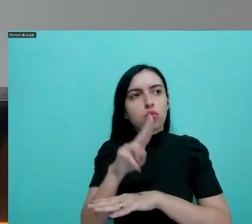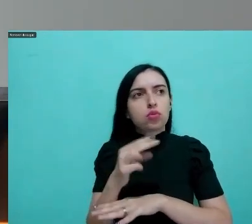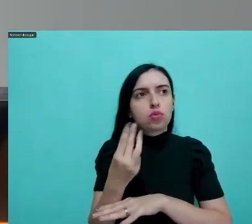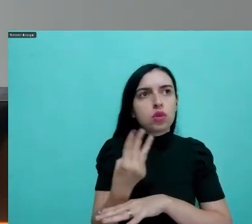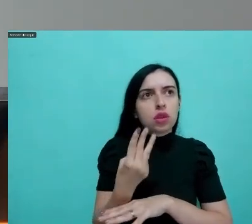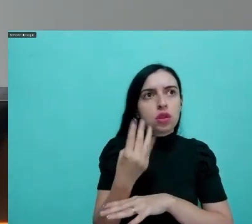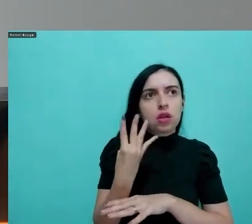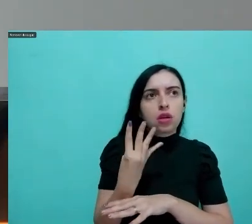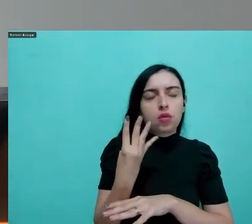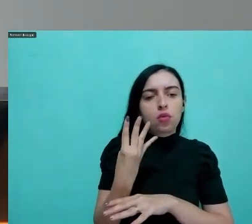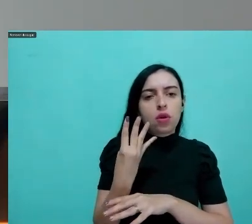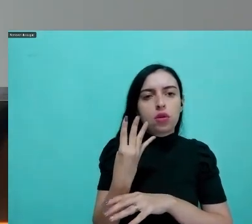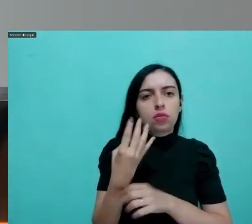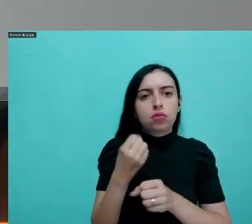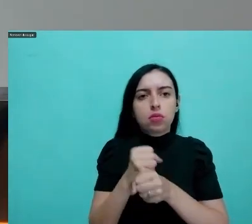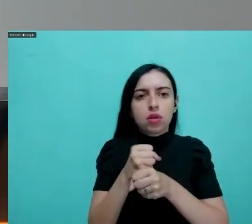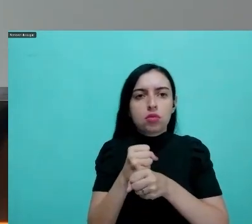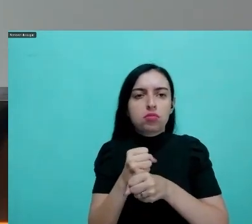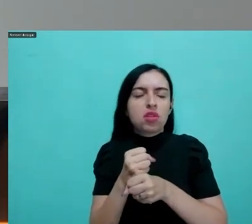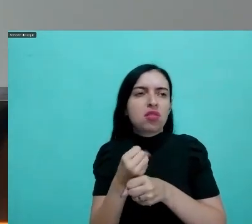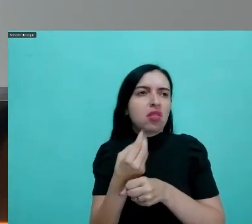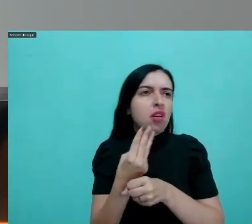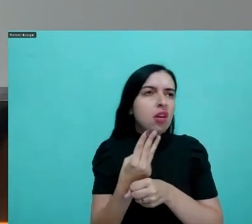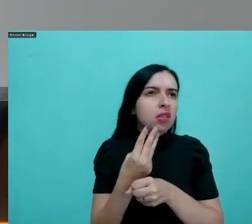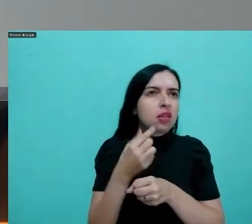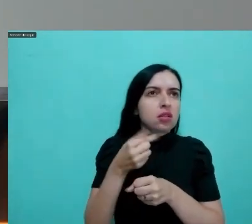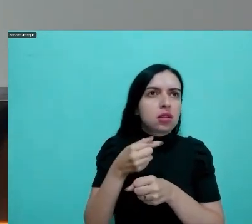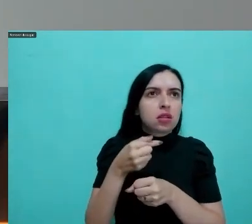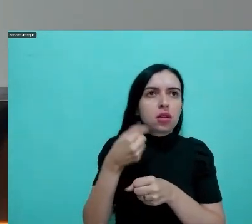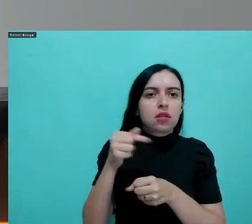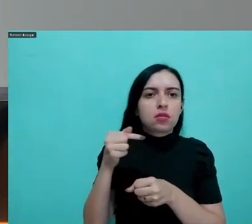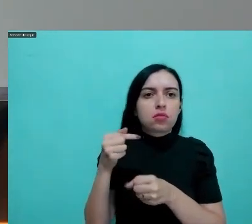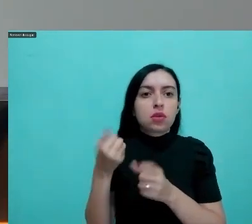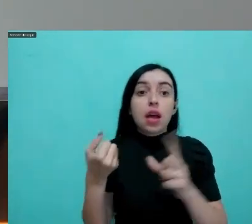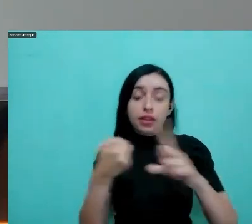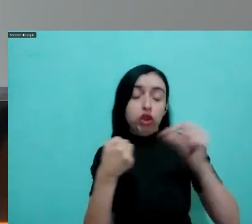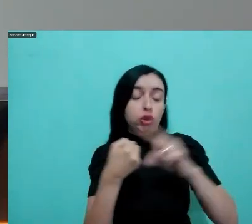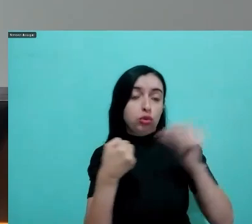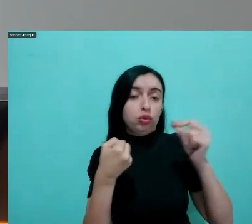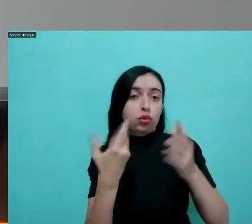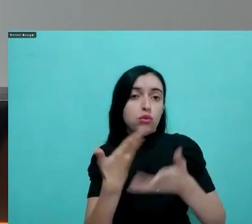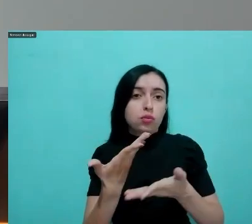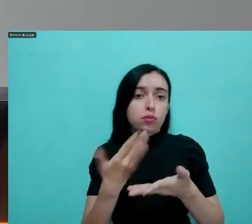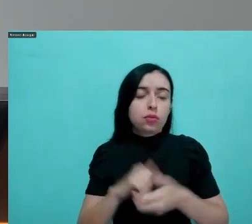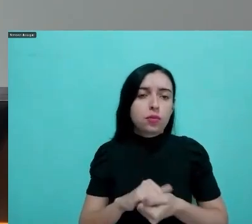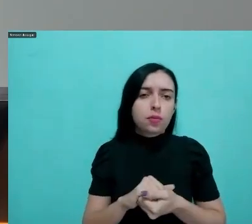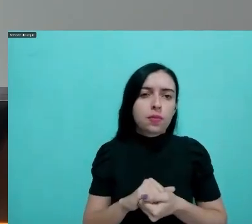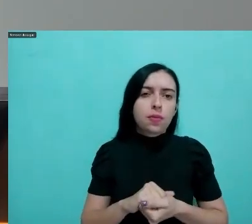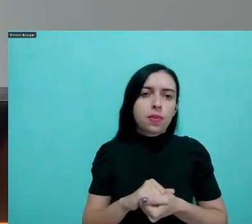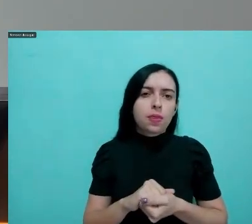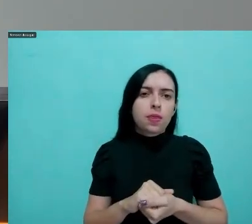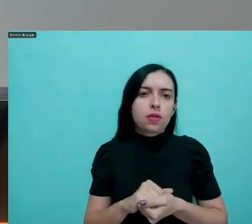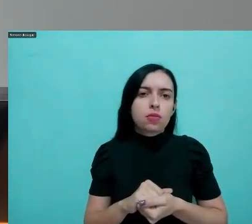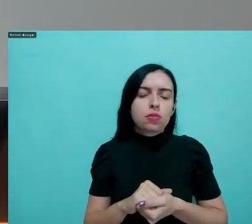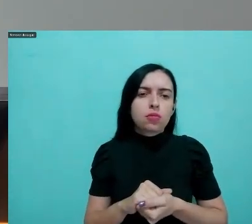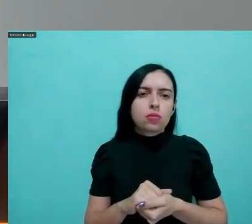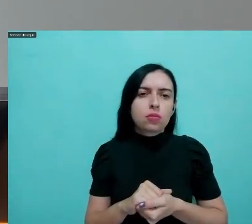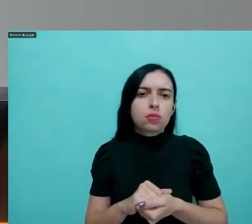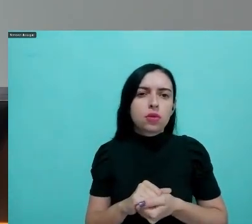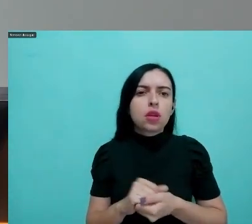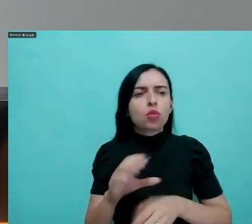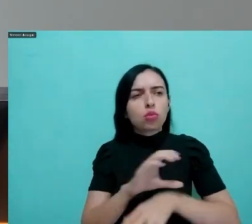34 artículos a 377 artículos, y aún menos constituciones